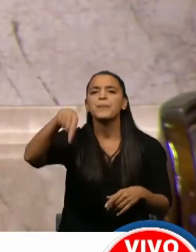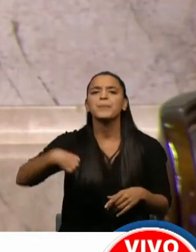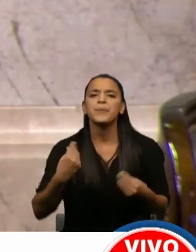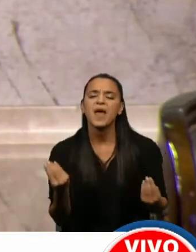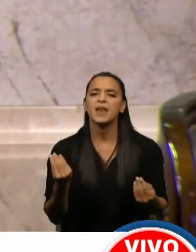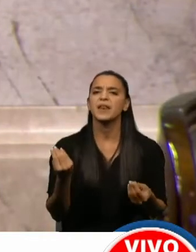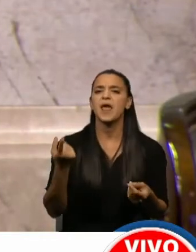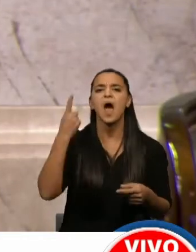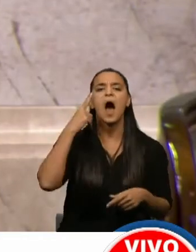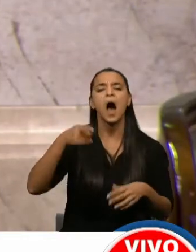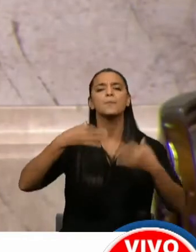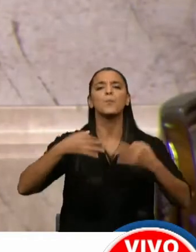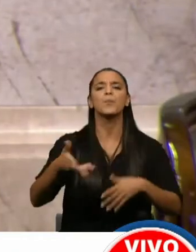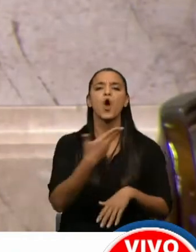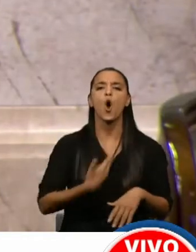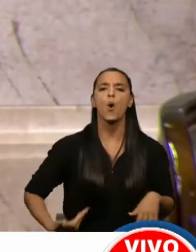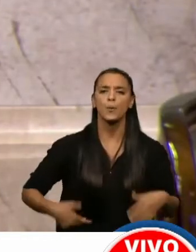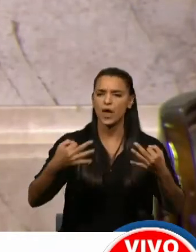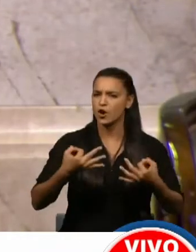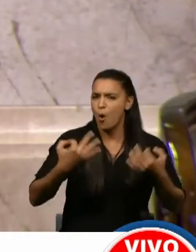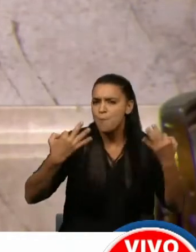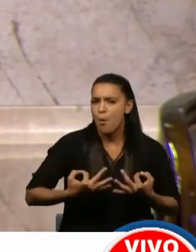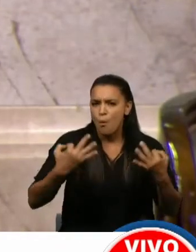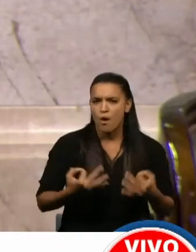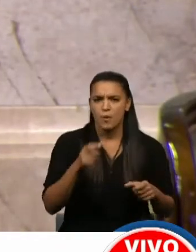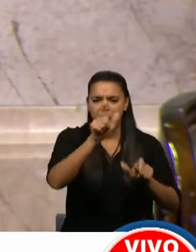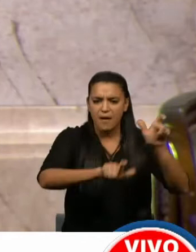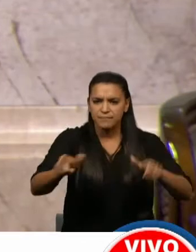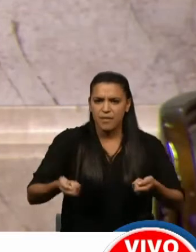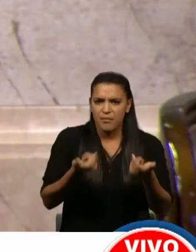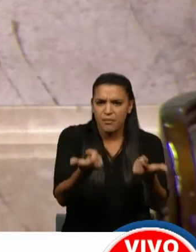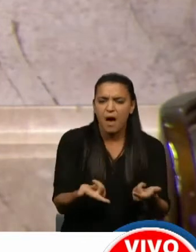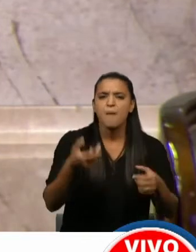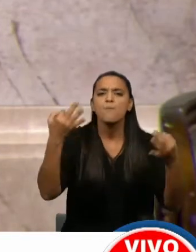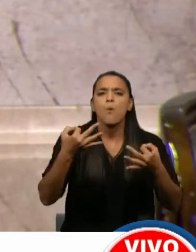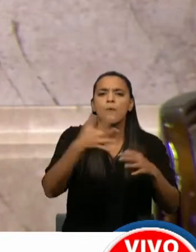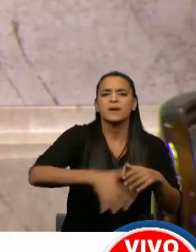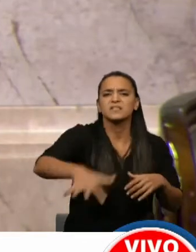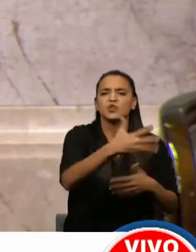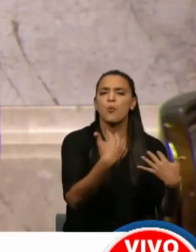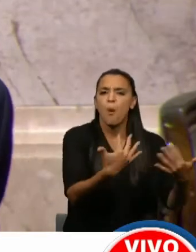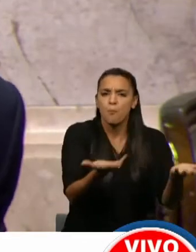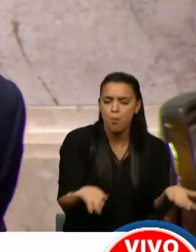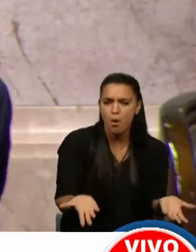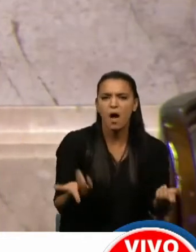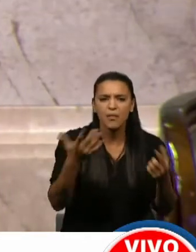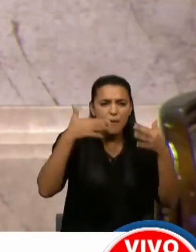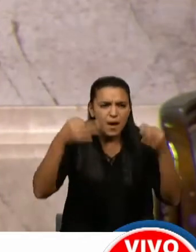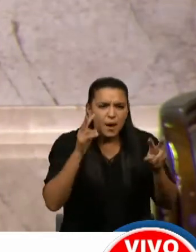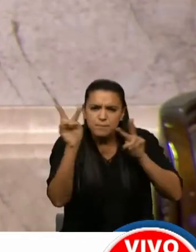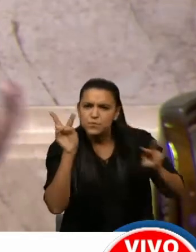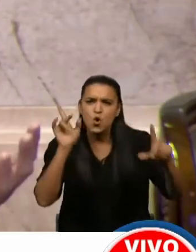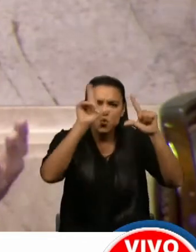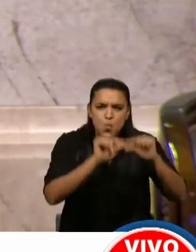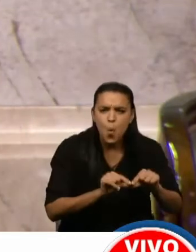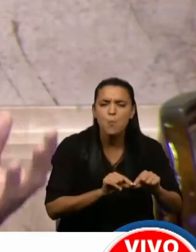la autoridad moral de haber hecho un gobierno excelente para los trabajadores, excelente para los sectores populares, y la verdad que uno cuando mira los números,